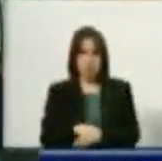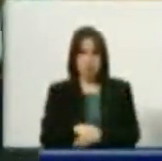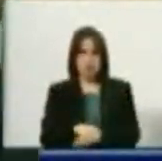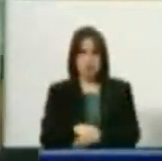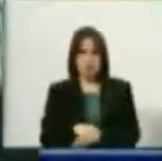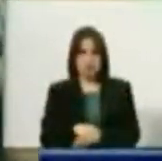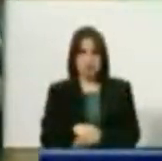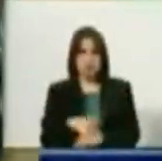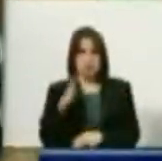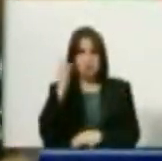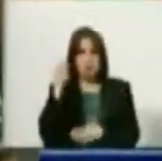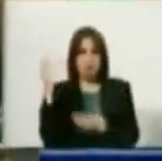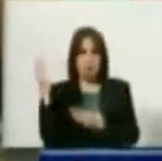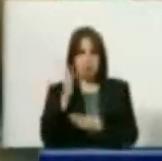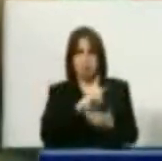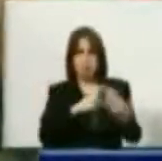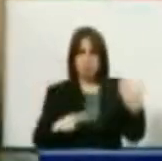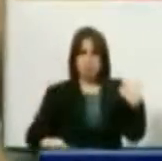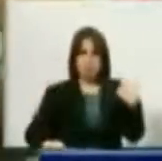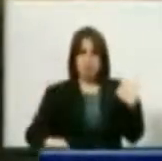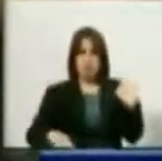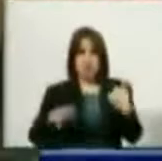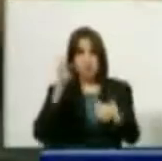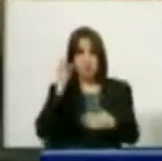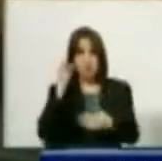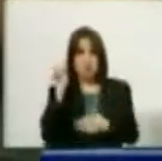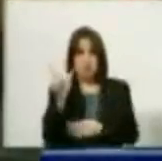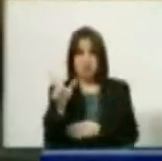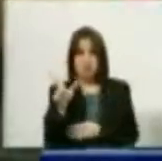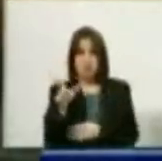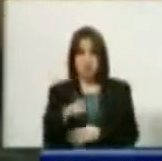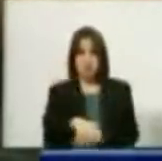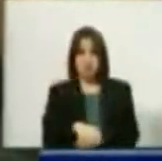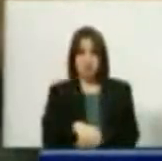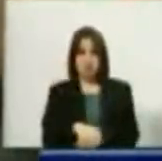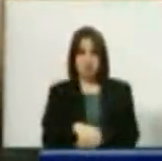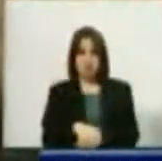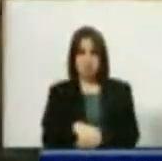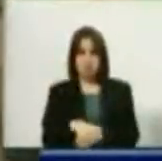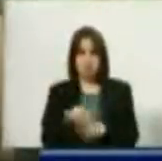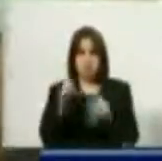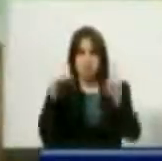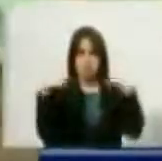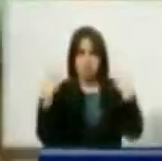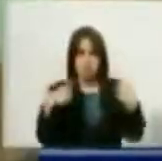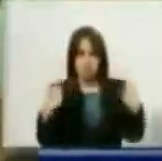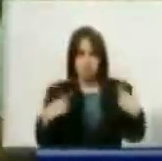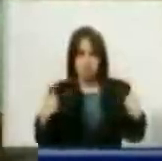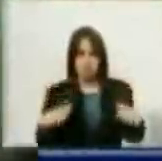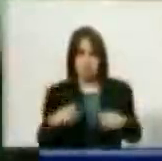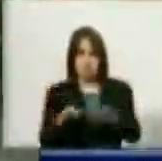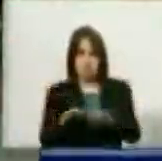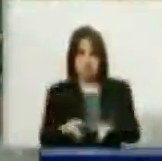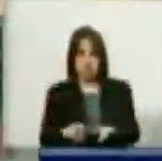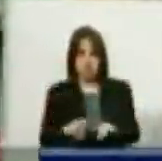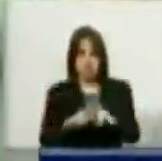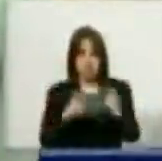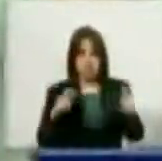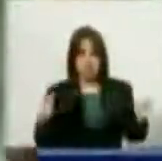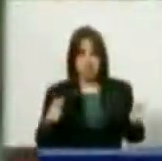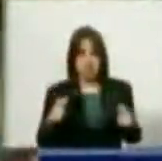Gladys requena vicepresidente de la mujer del pezube rovexa poleo secretaria general de la JP